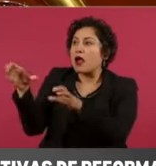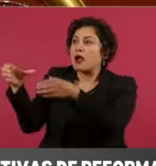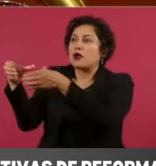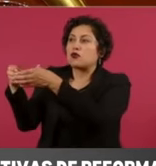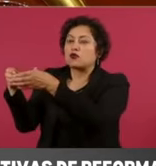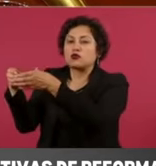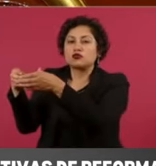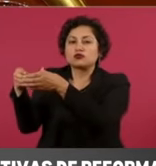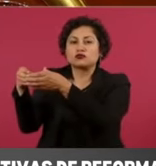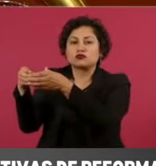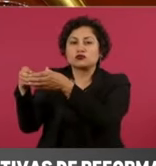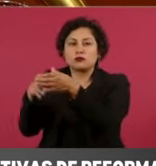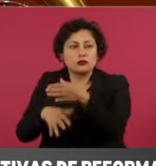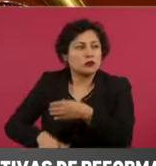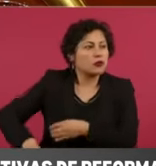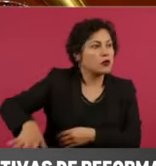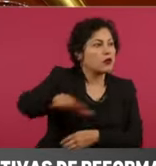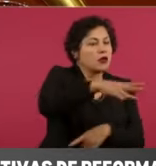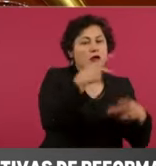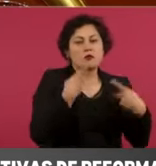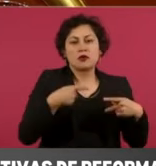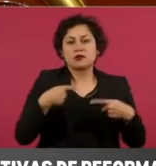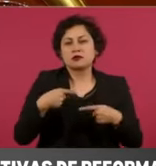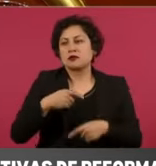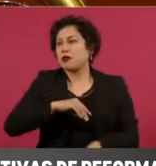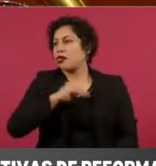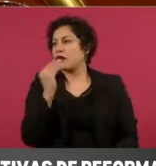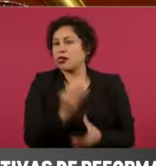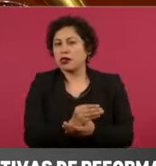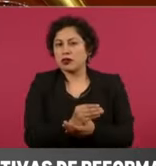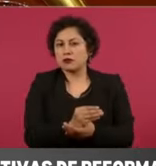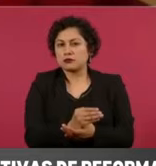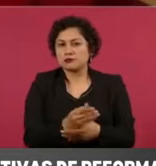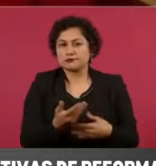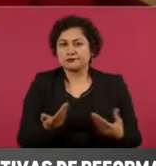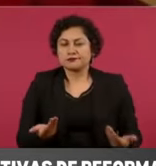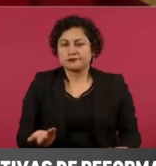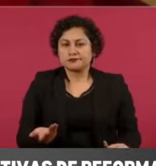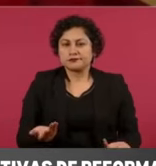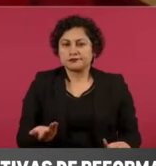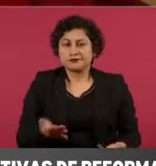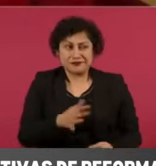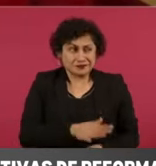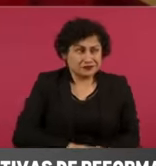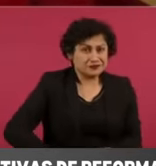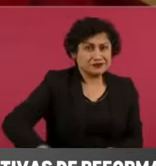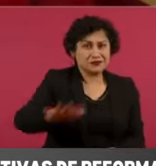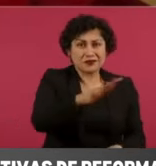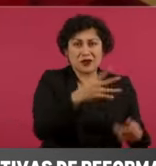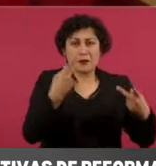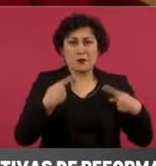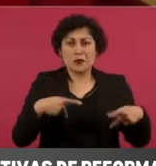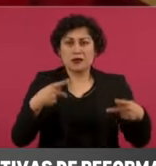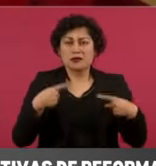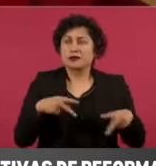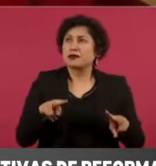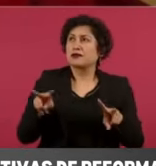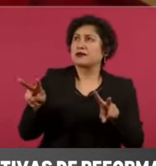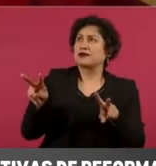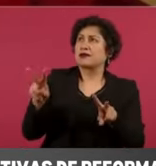existía. Por eso la gente, cansada de tanto abuso y